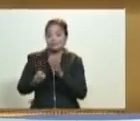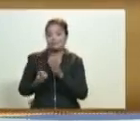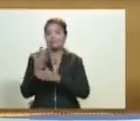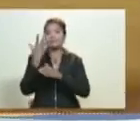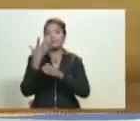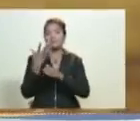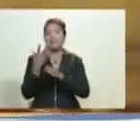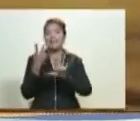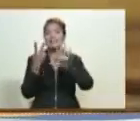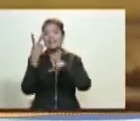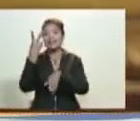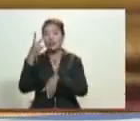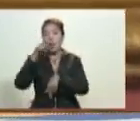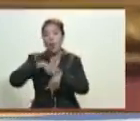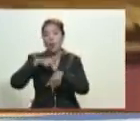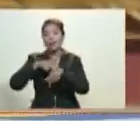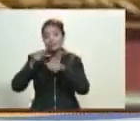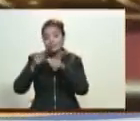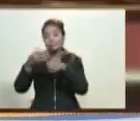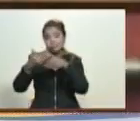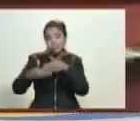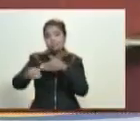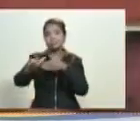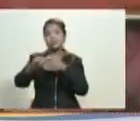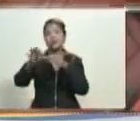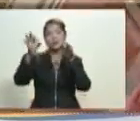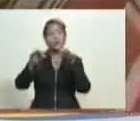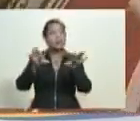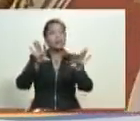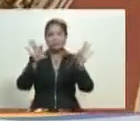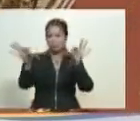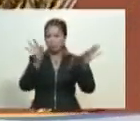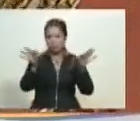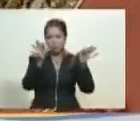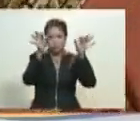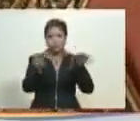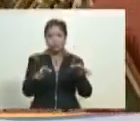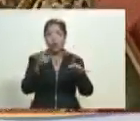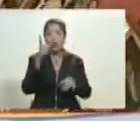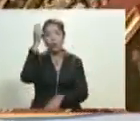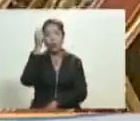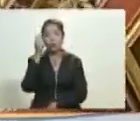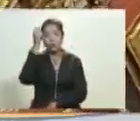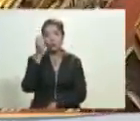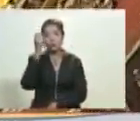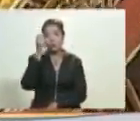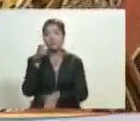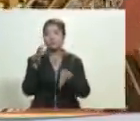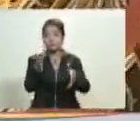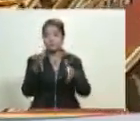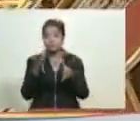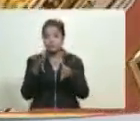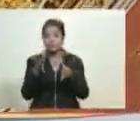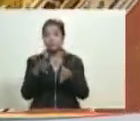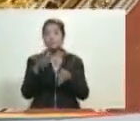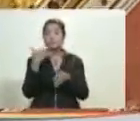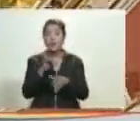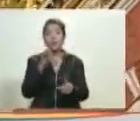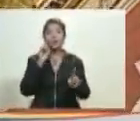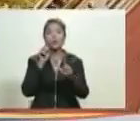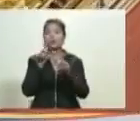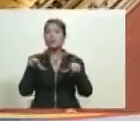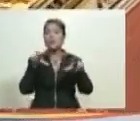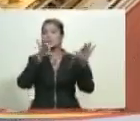las 72 horas siguientes a la proclamación de los constituyentes y las constituyentes electas y tendrán como